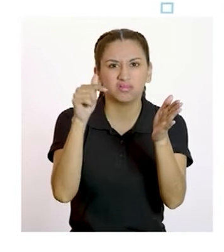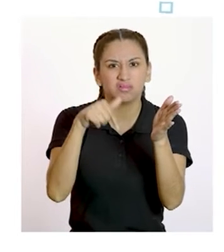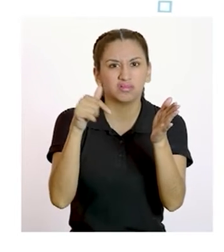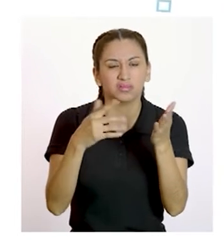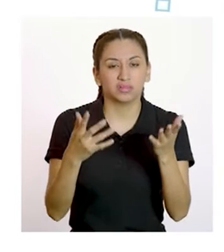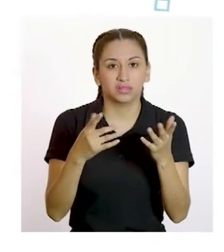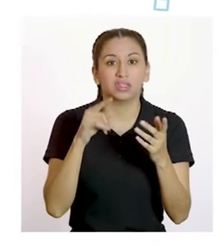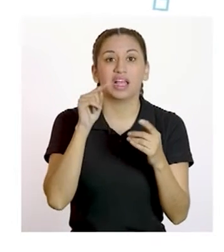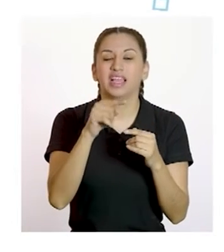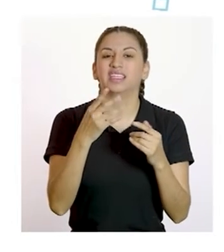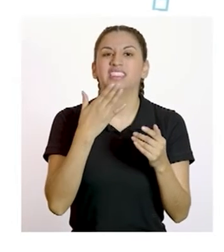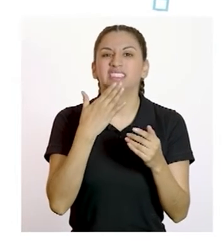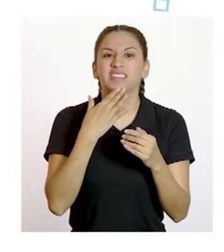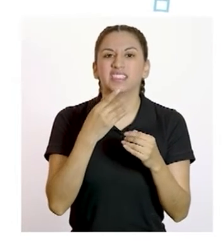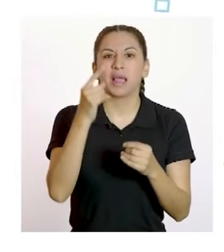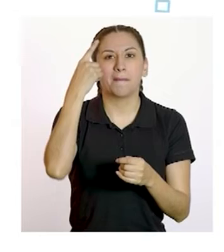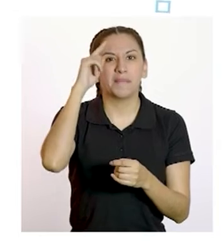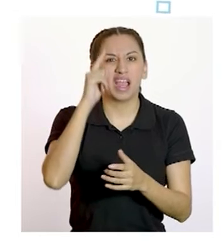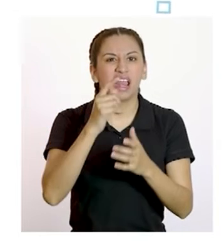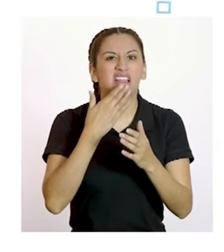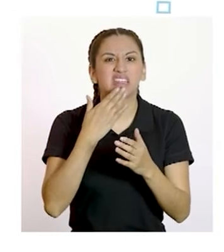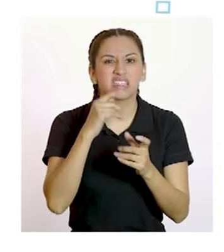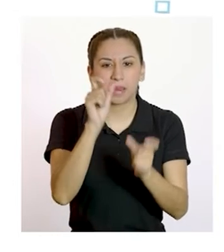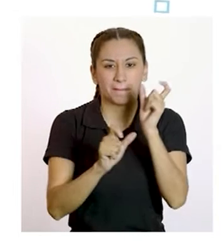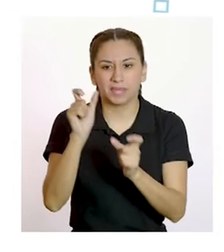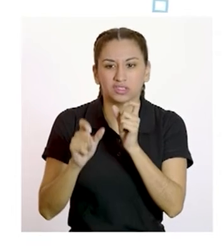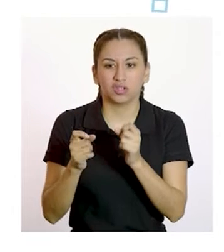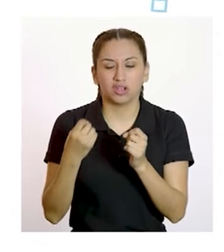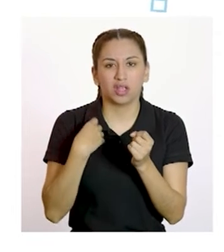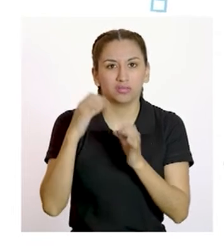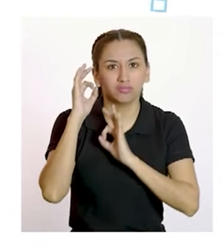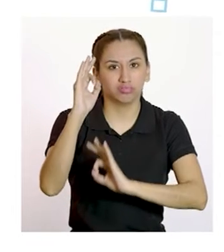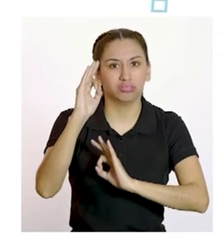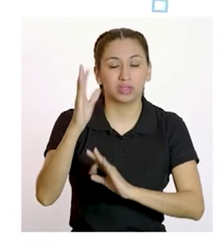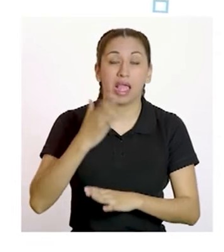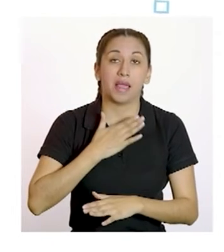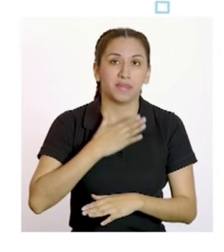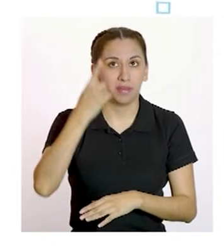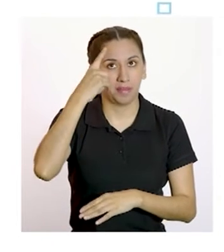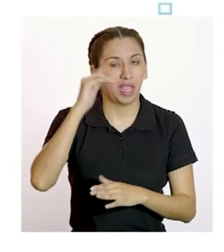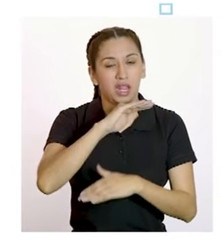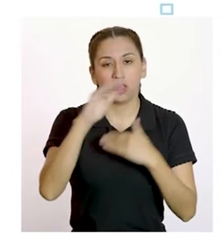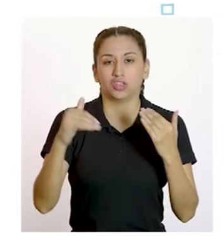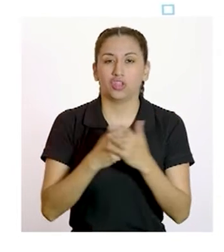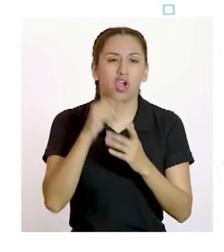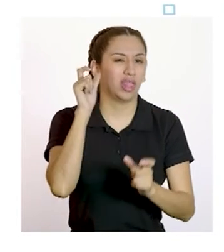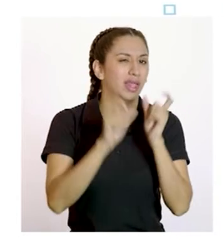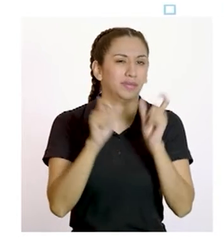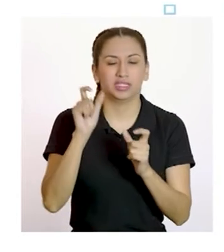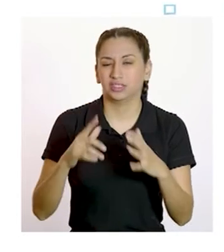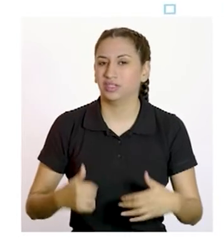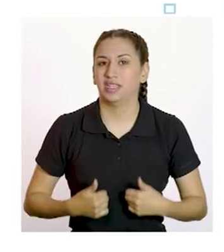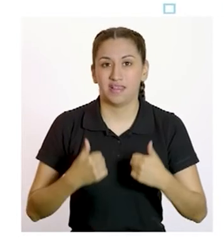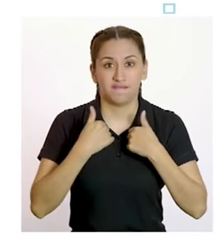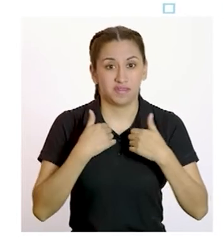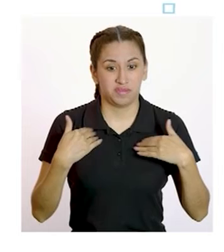escribiré? Esto se refiere a la persona o grupo de personas. En mi caso, para todas las